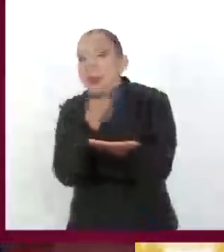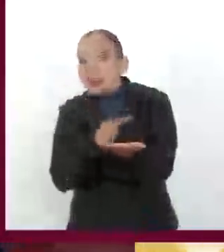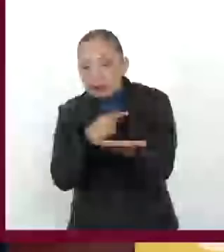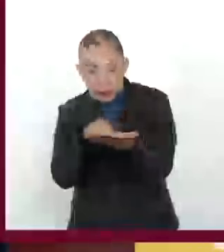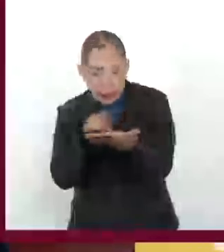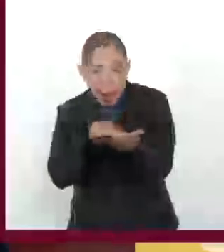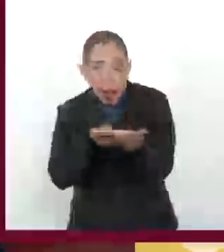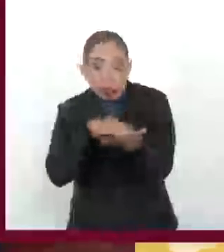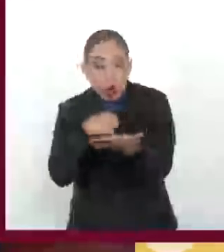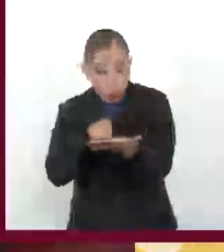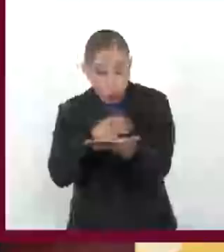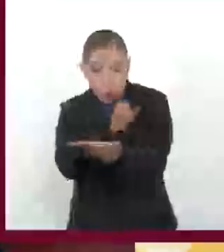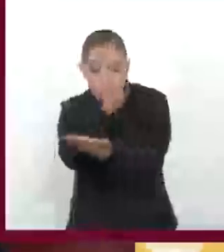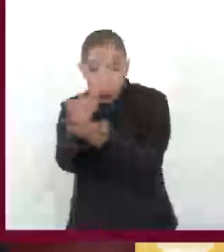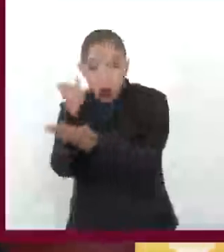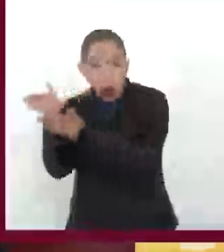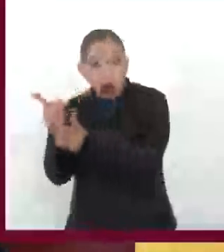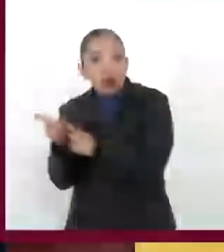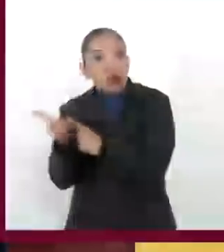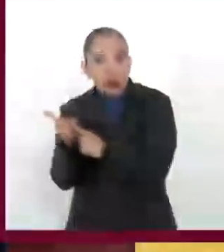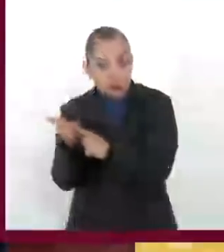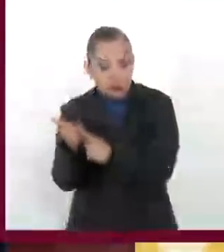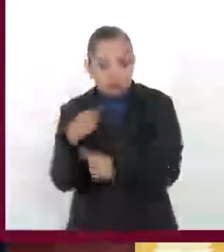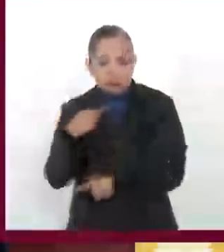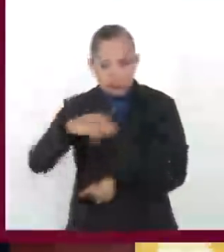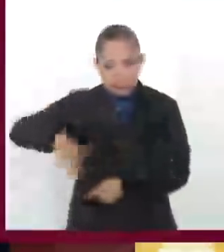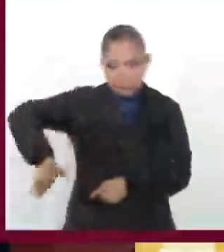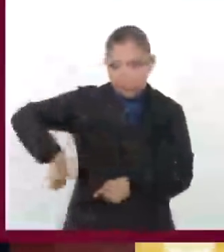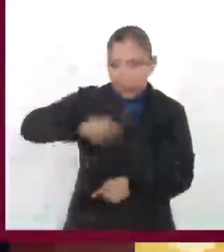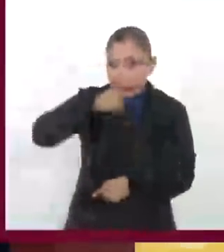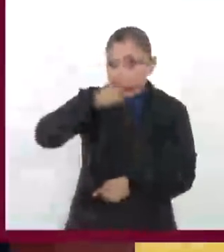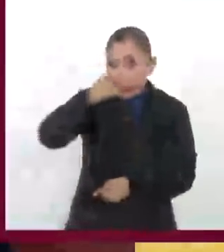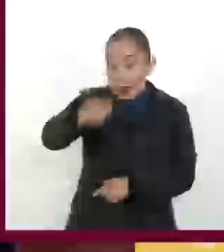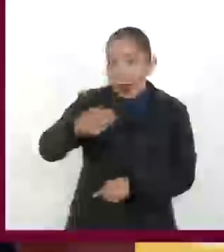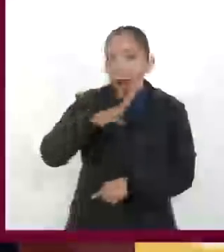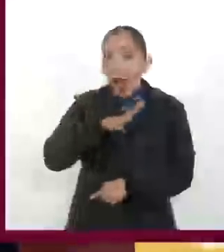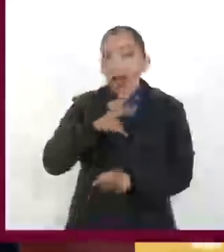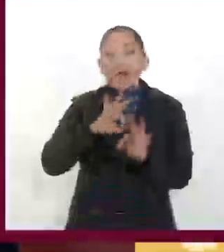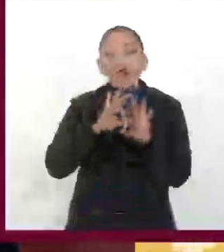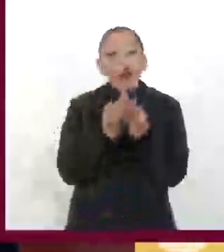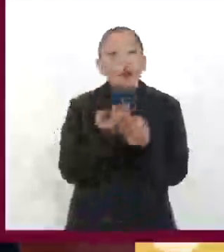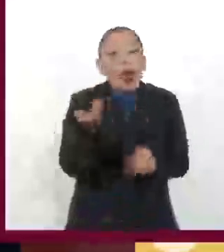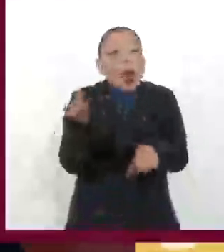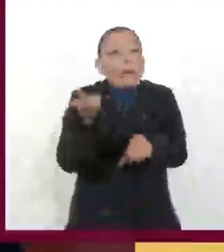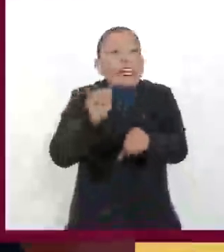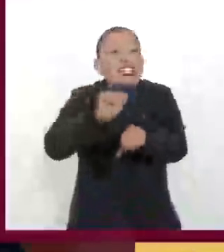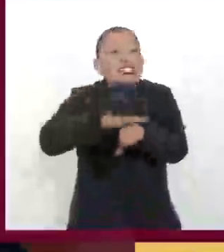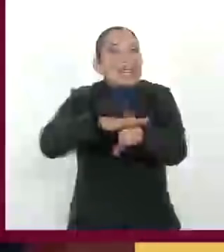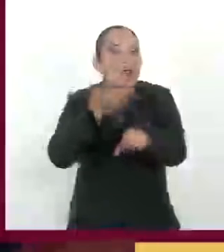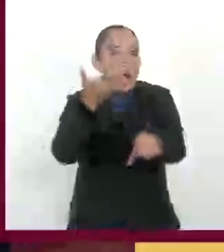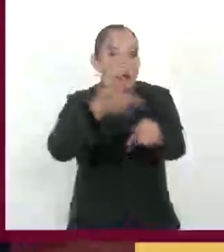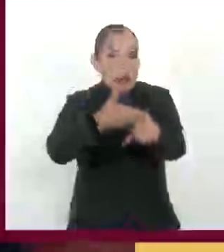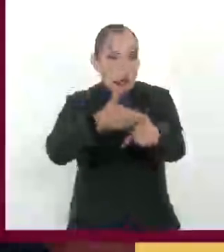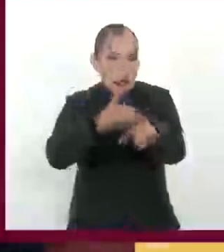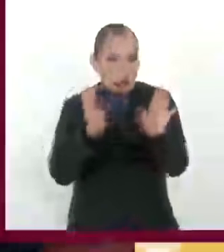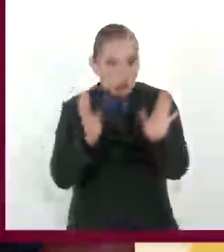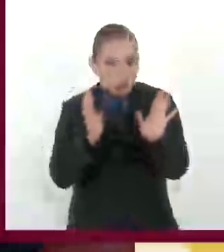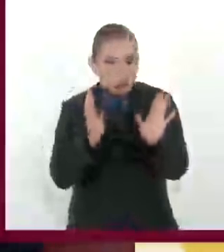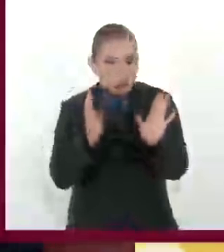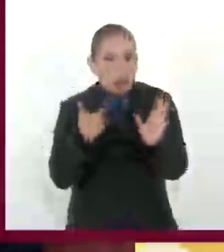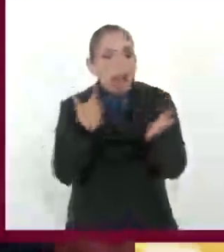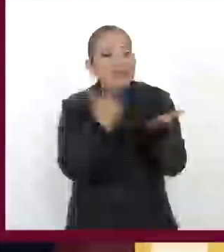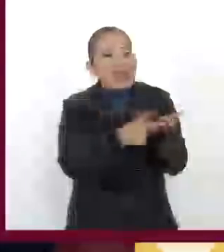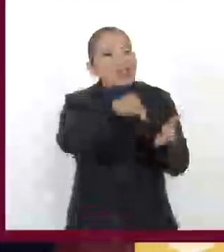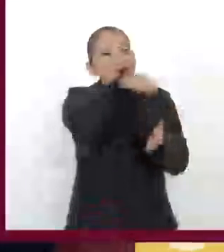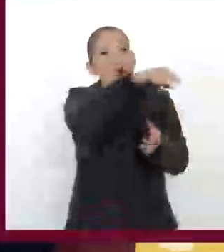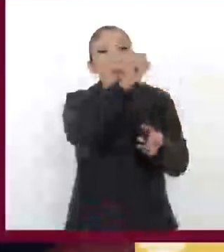ley para hacer estas denuncias. Les comentábamos que hay mecanismos de tipo administrativo. Estos son los que